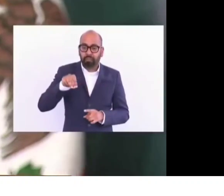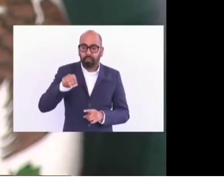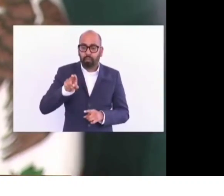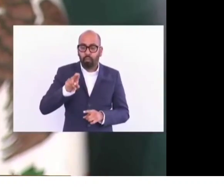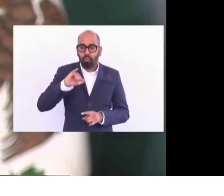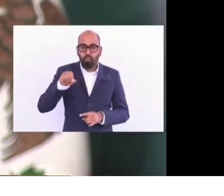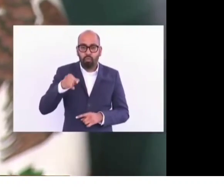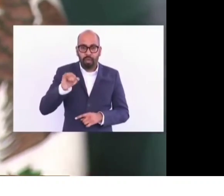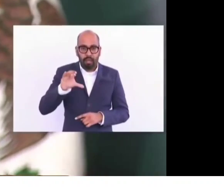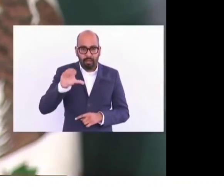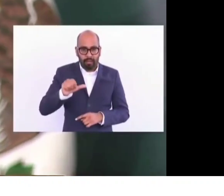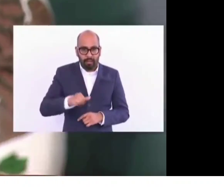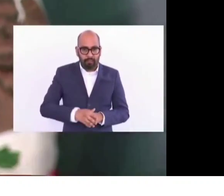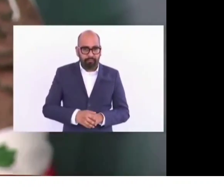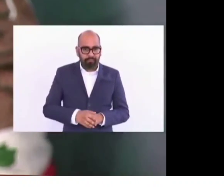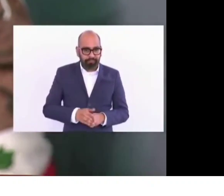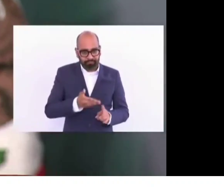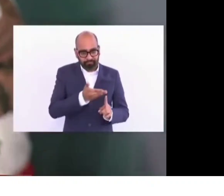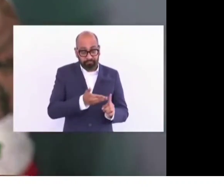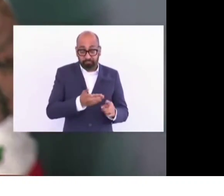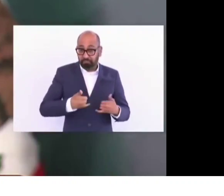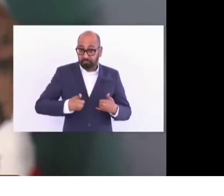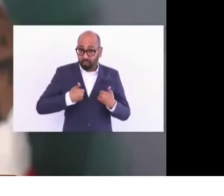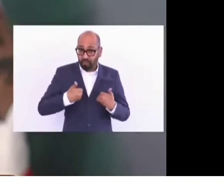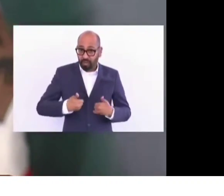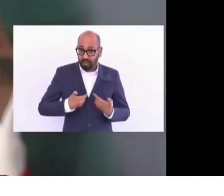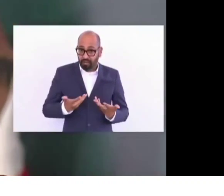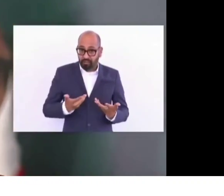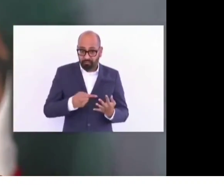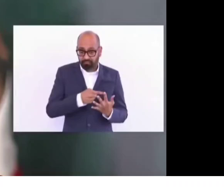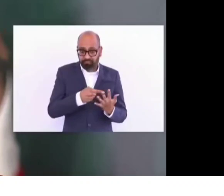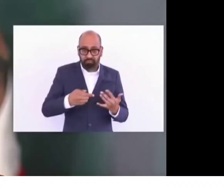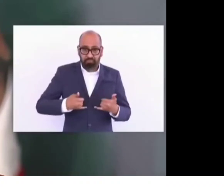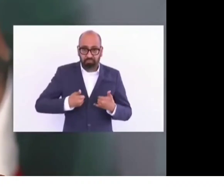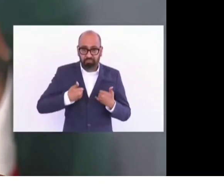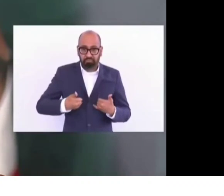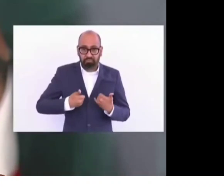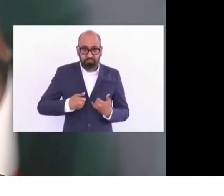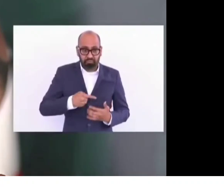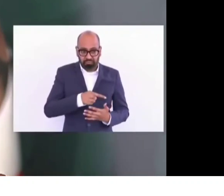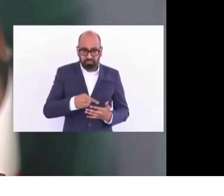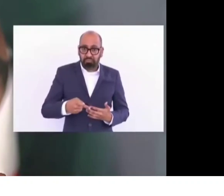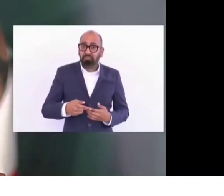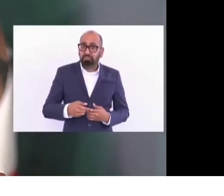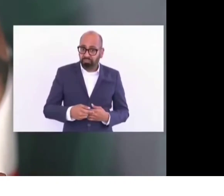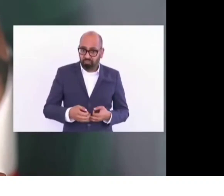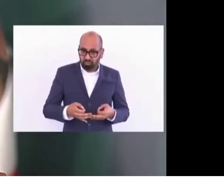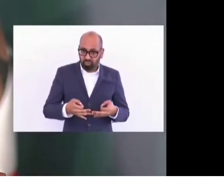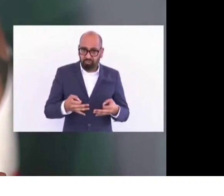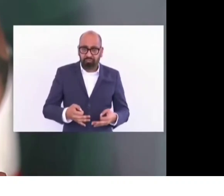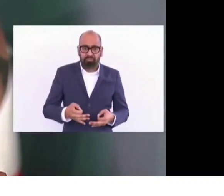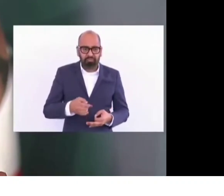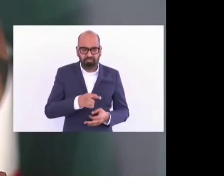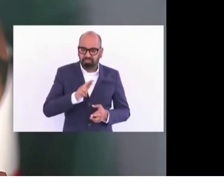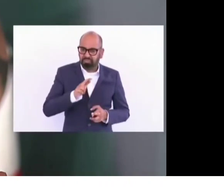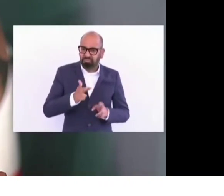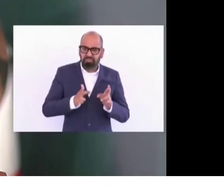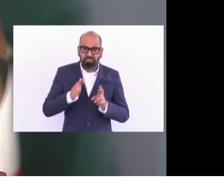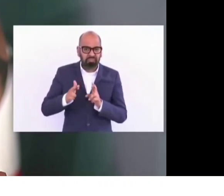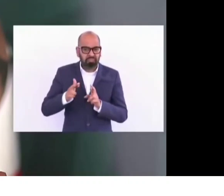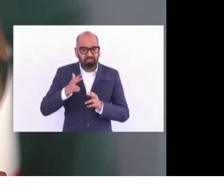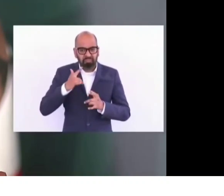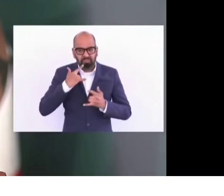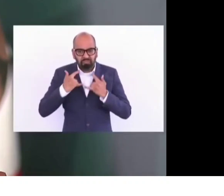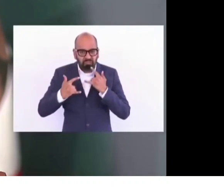pues estaban jóvenes y eran auténticos revolucionarios, él,